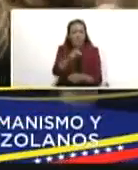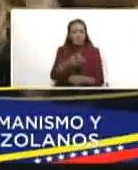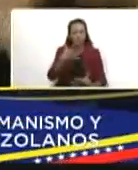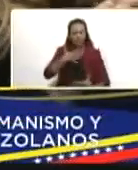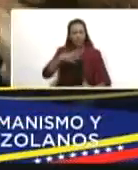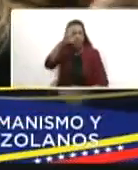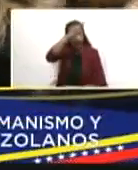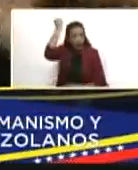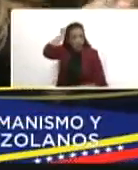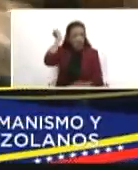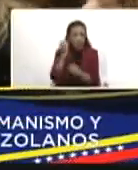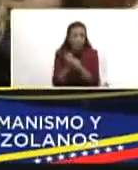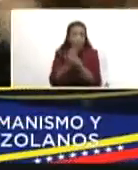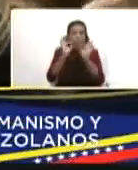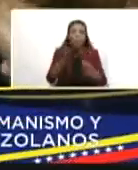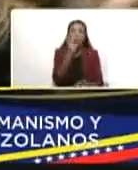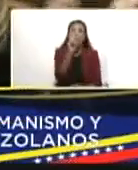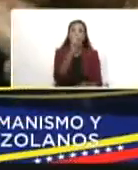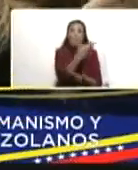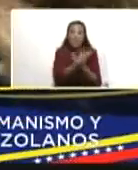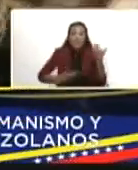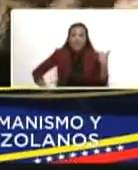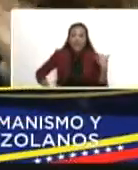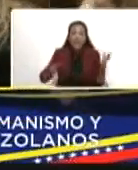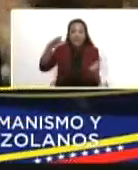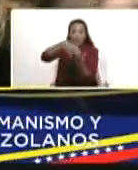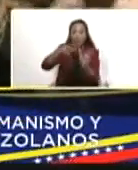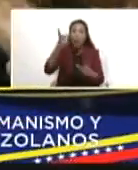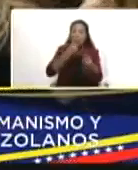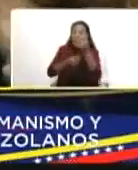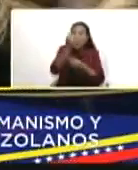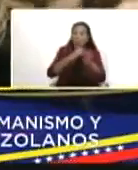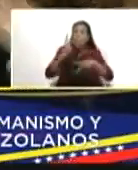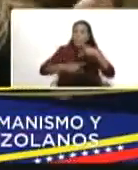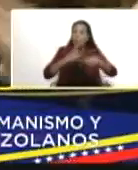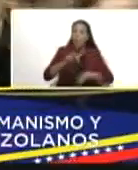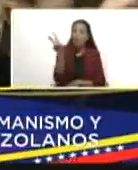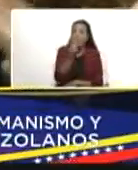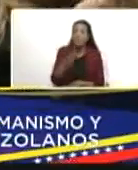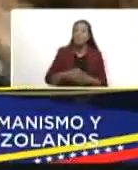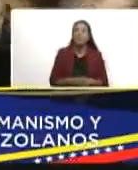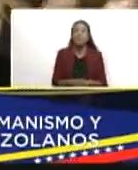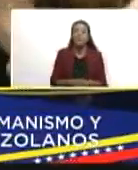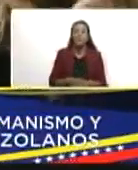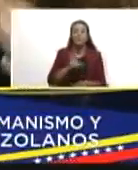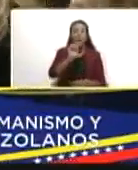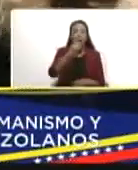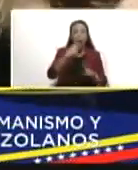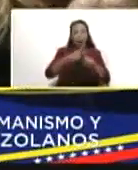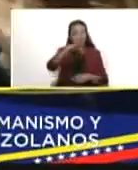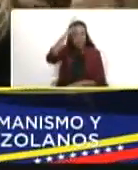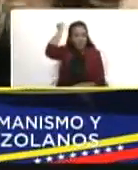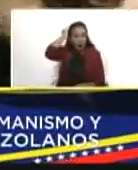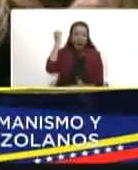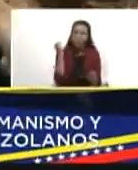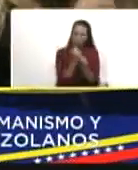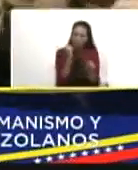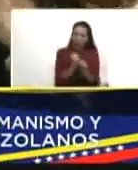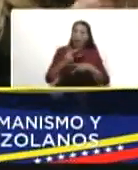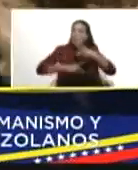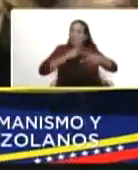plenamente nuevo presidente del centro de inversiones productivas de Venezuela al trabajo a